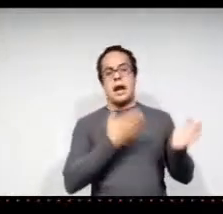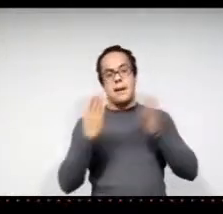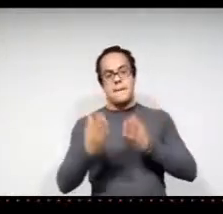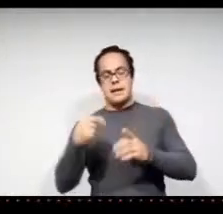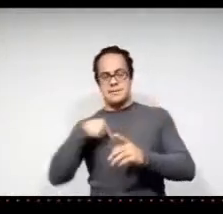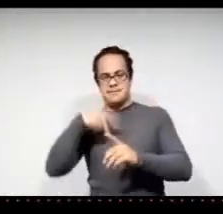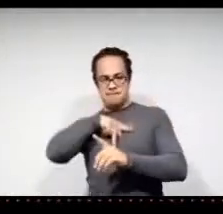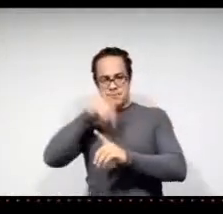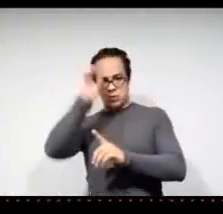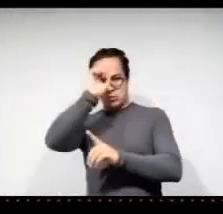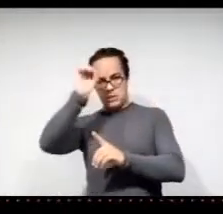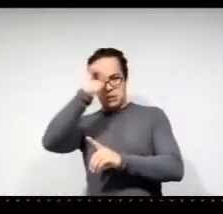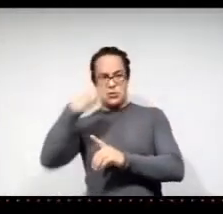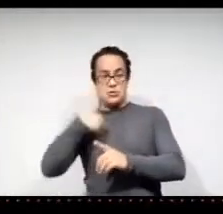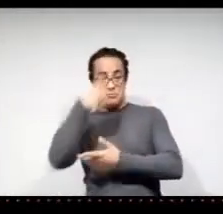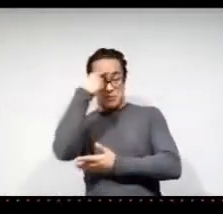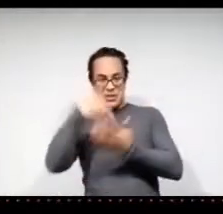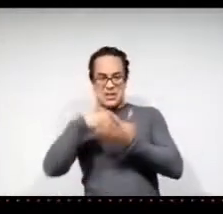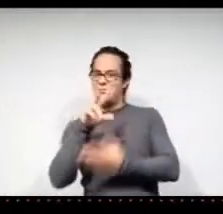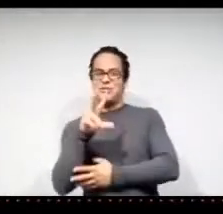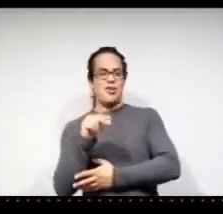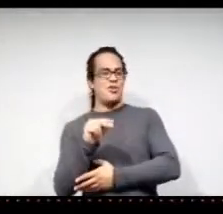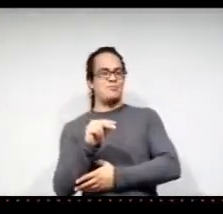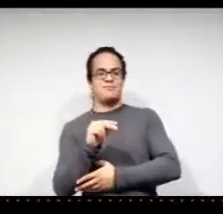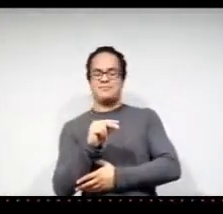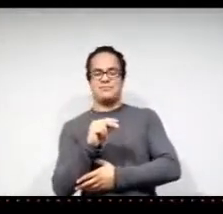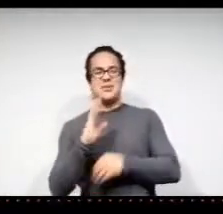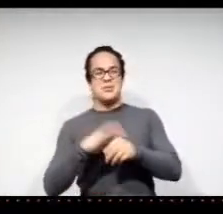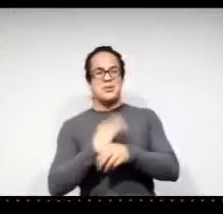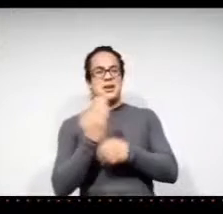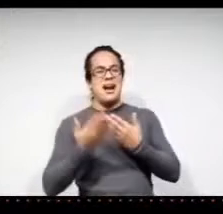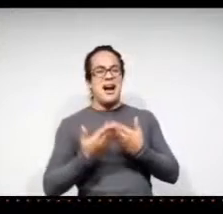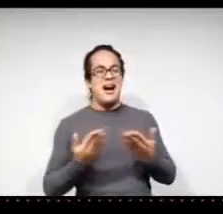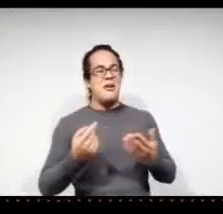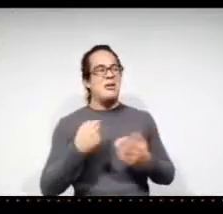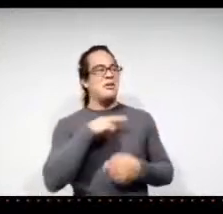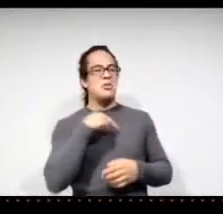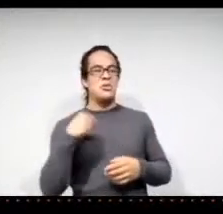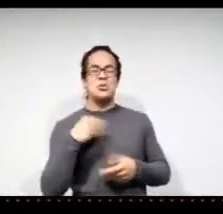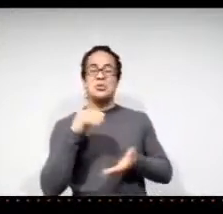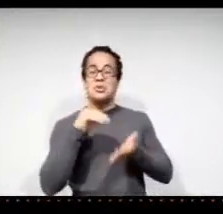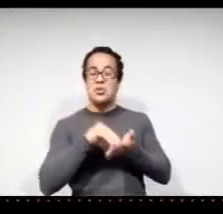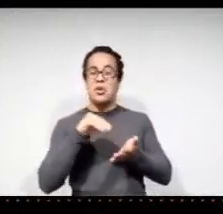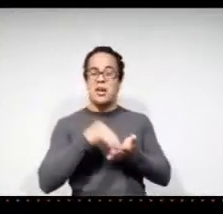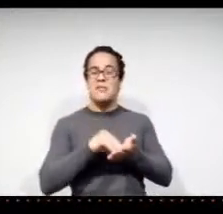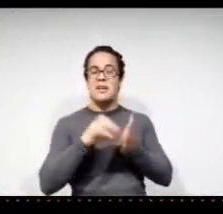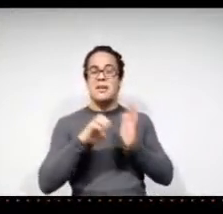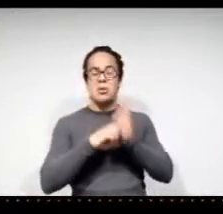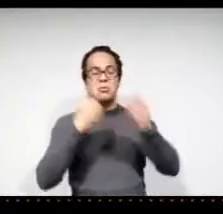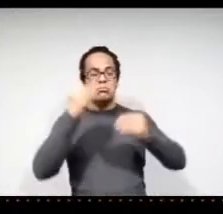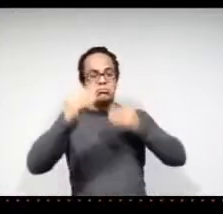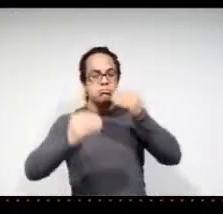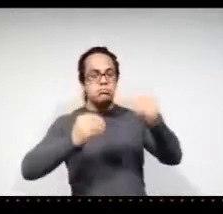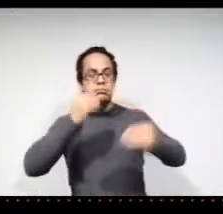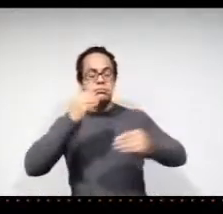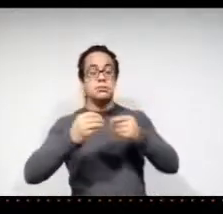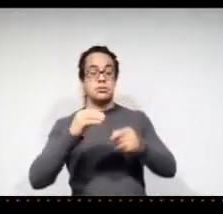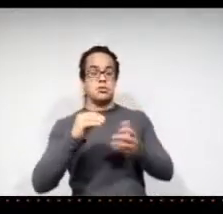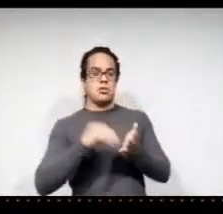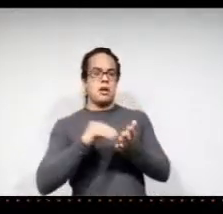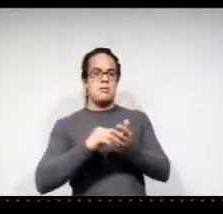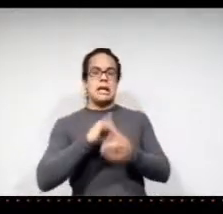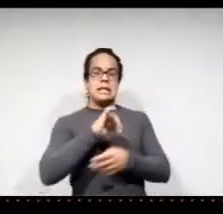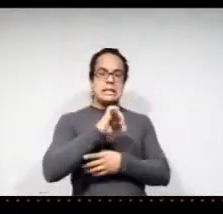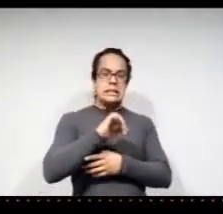No. Porque todavía estamos en términos de discutir qué sí y qué